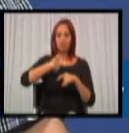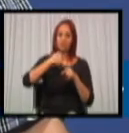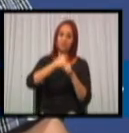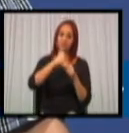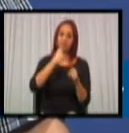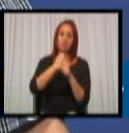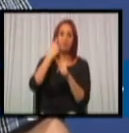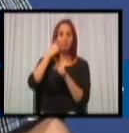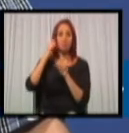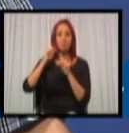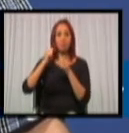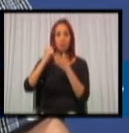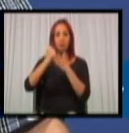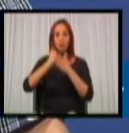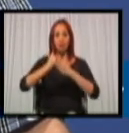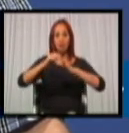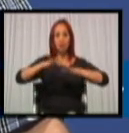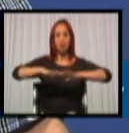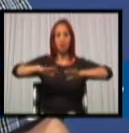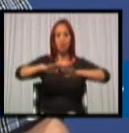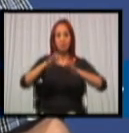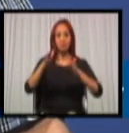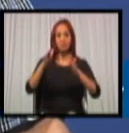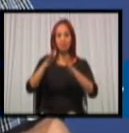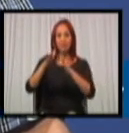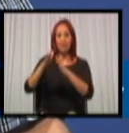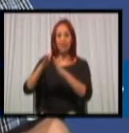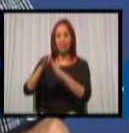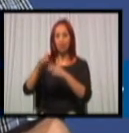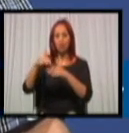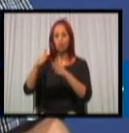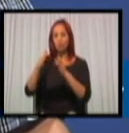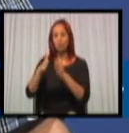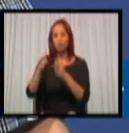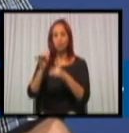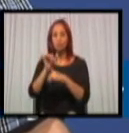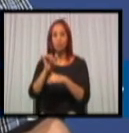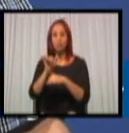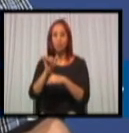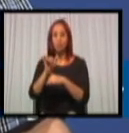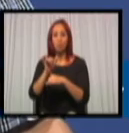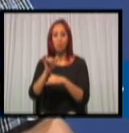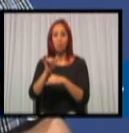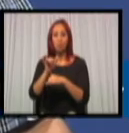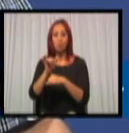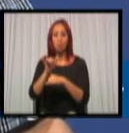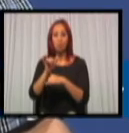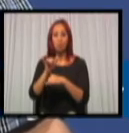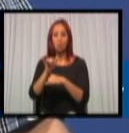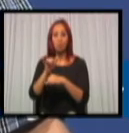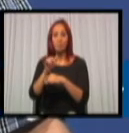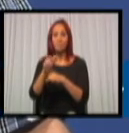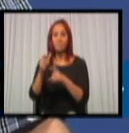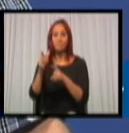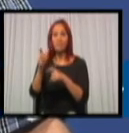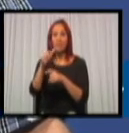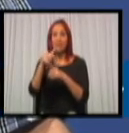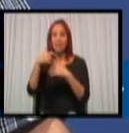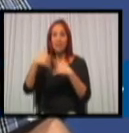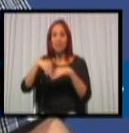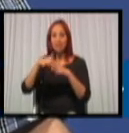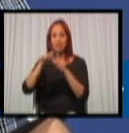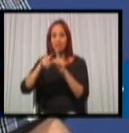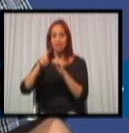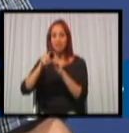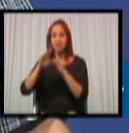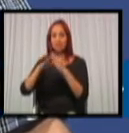para que nos pueda ayudar en estas pequeñas empresas que ellos tienen que ayudan a las diferentes